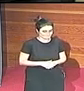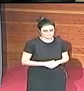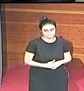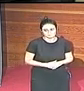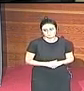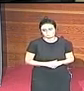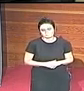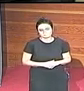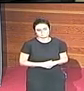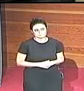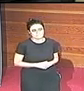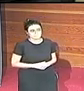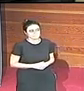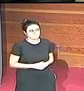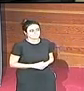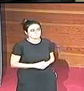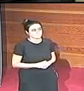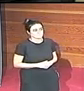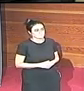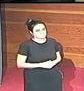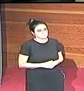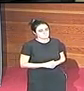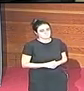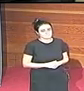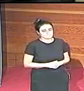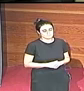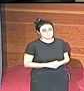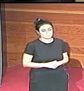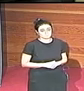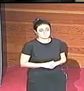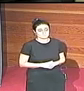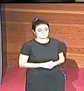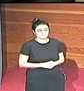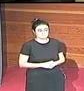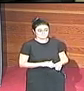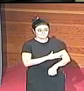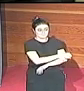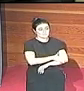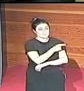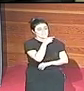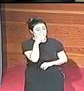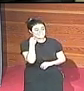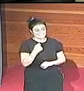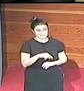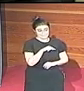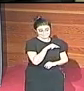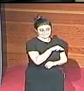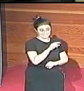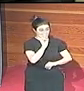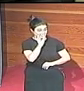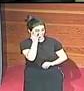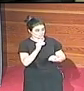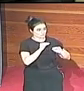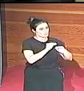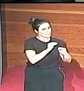Por otra parte, la idea instigada por el Kremlin y que muchos analistas occidentales hacen